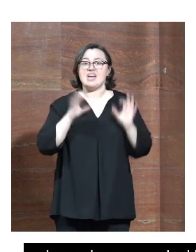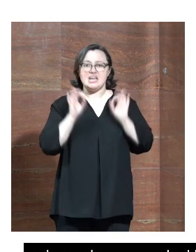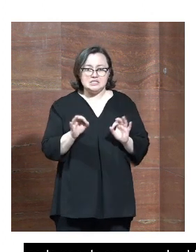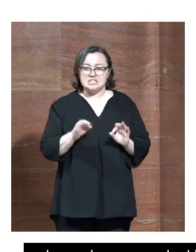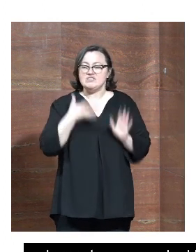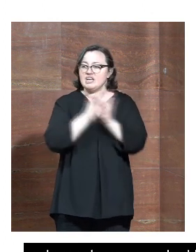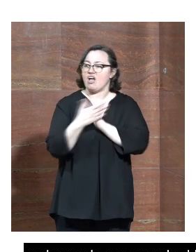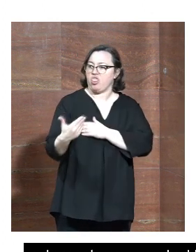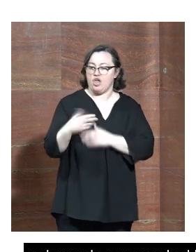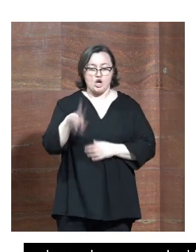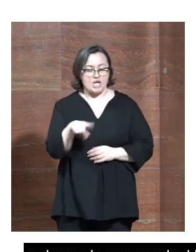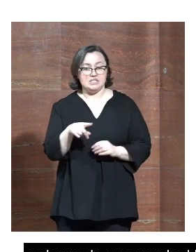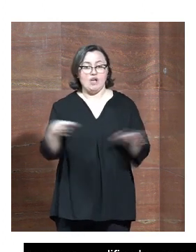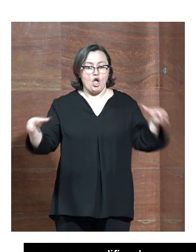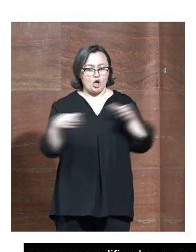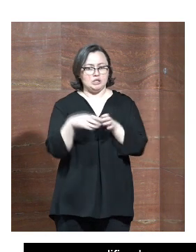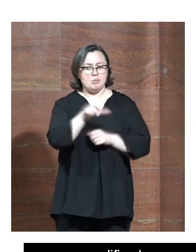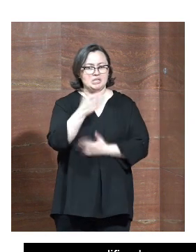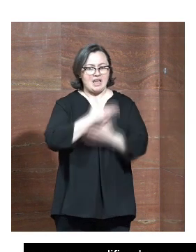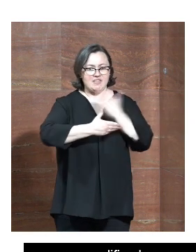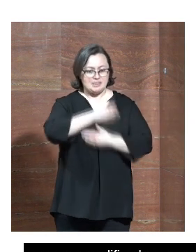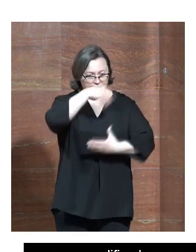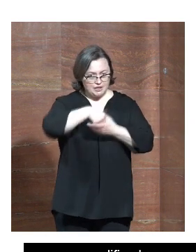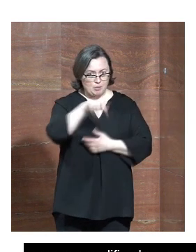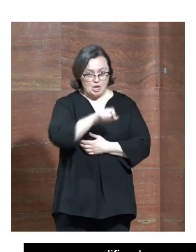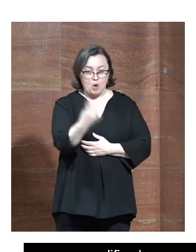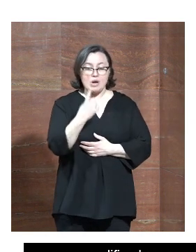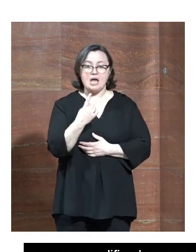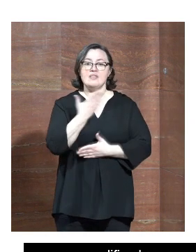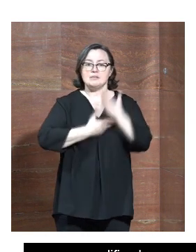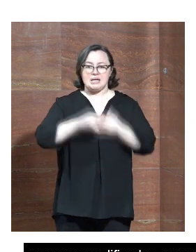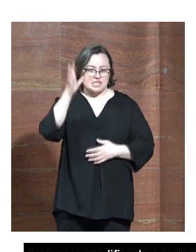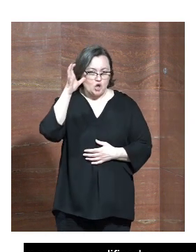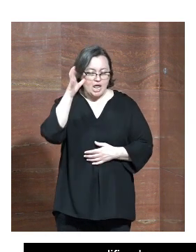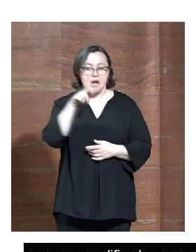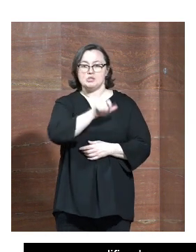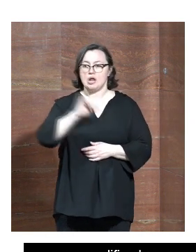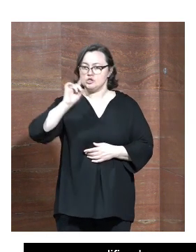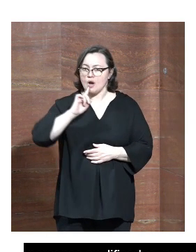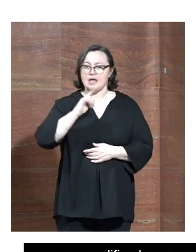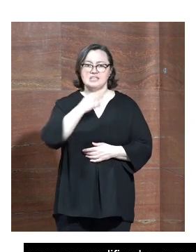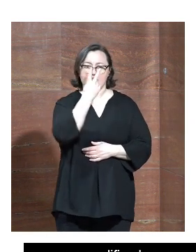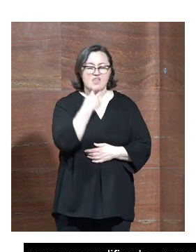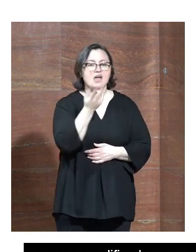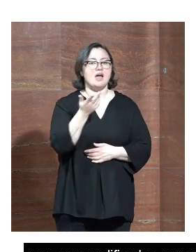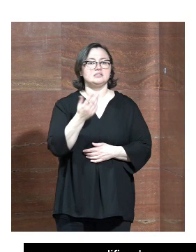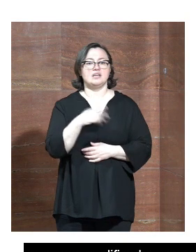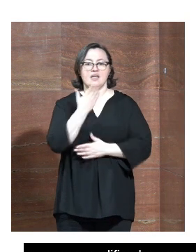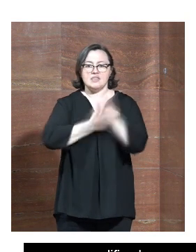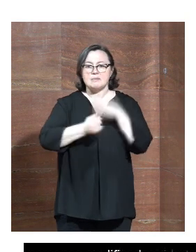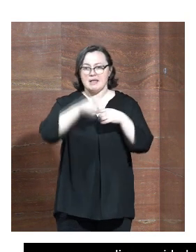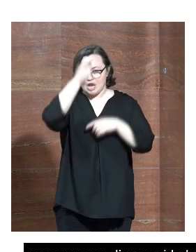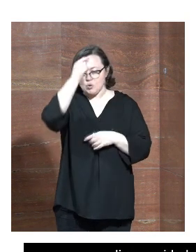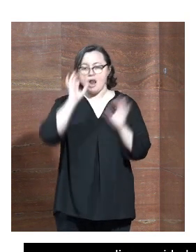peyorativo. Hay personas dentro del colectivo de personas con discapacidad sensorial, personas sordas, personas ciegas, con